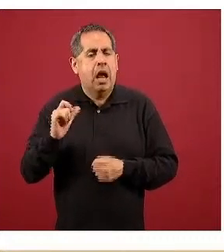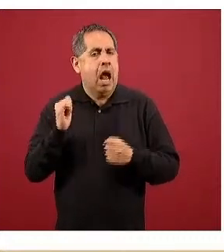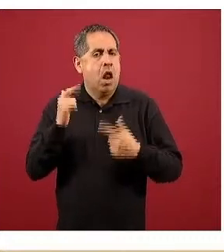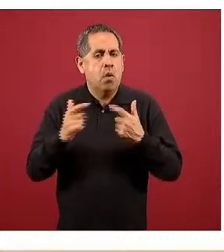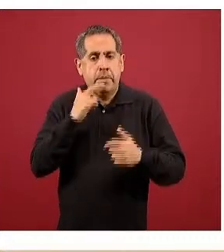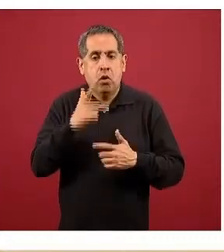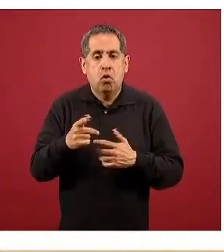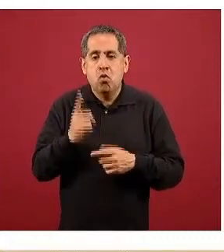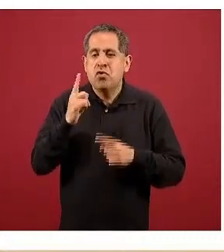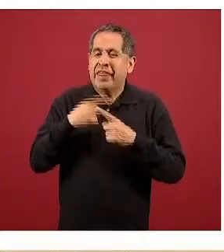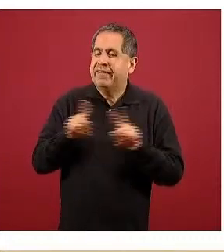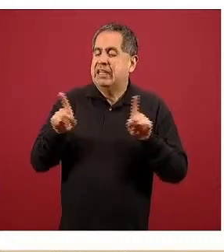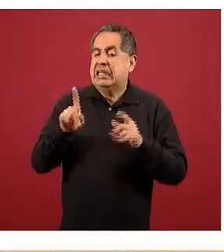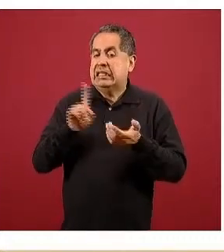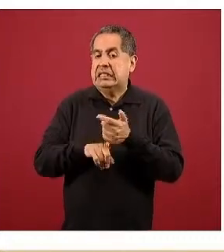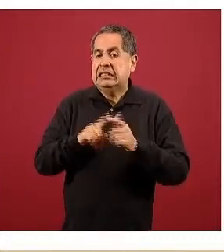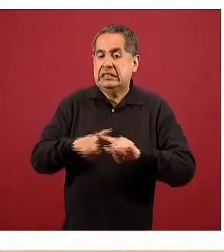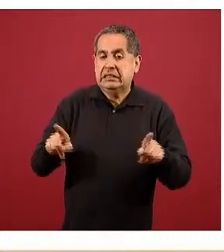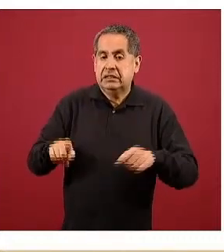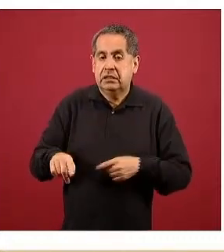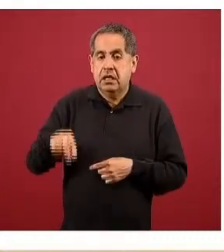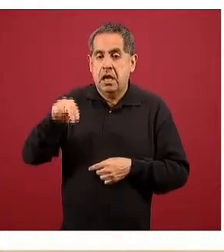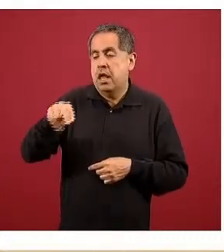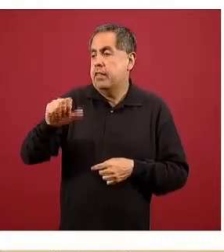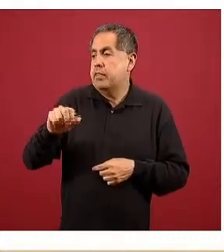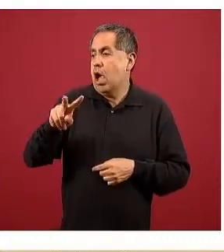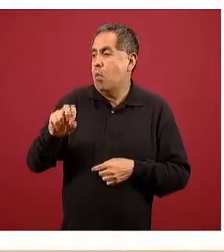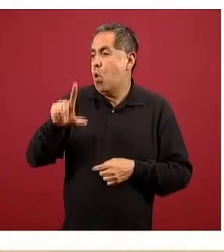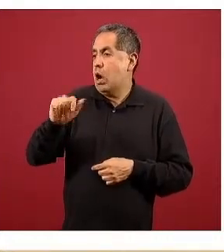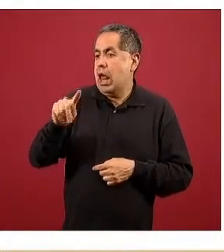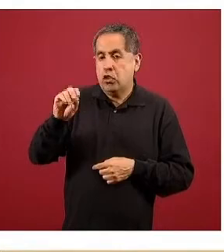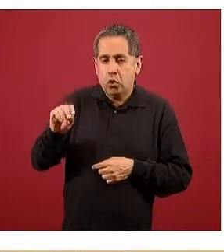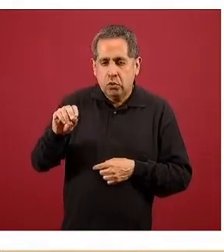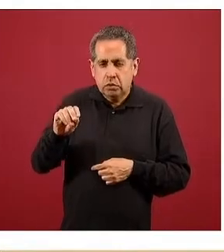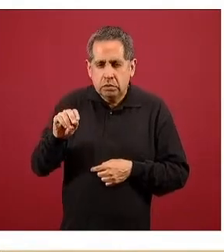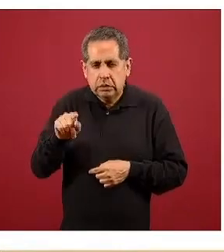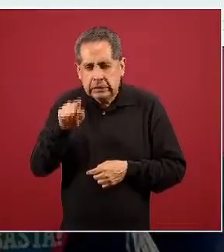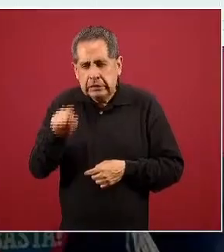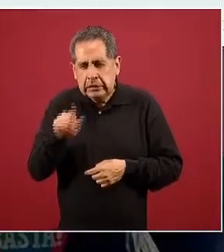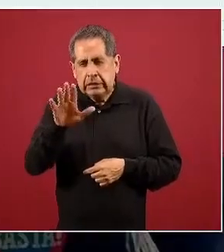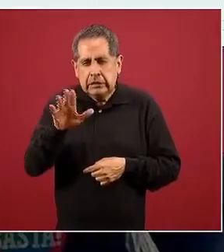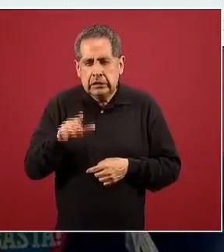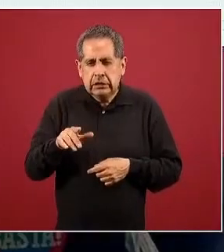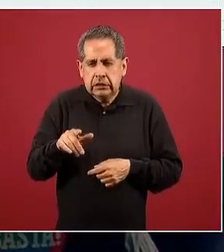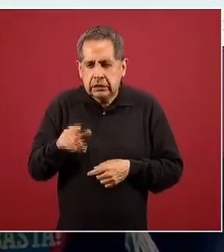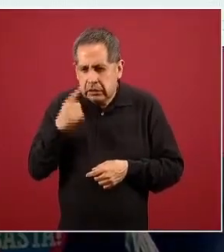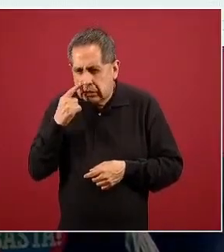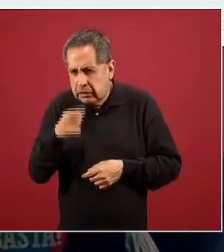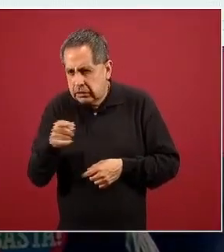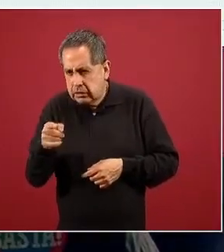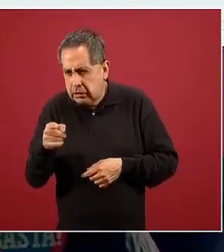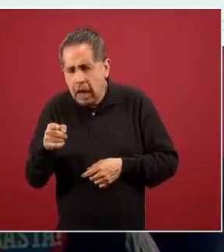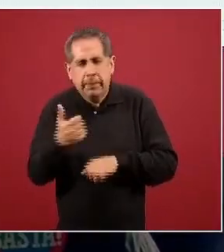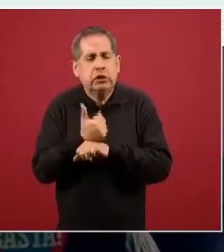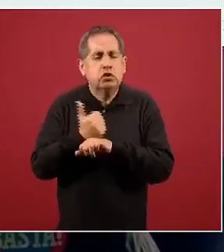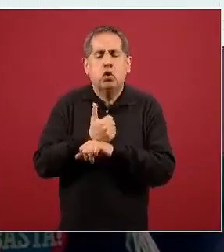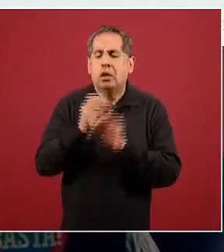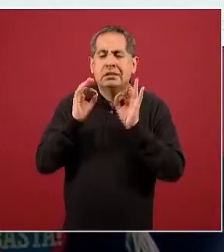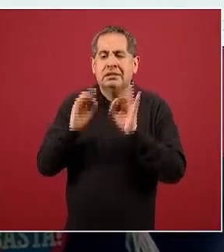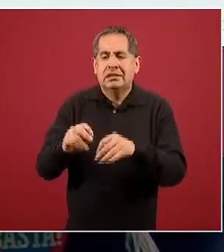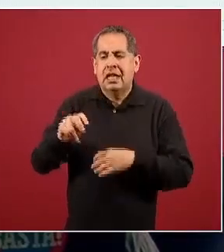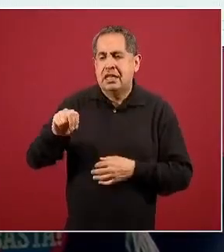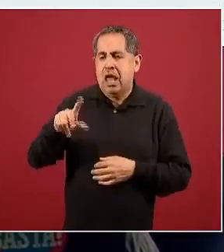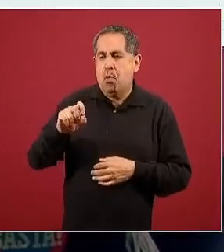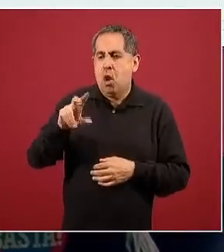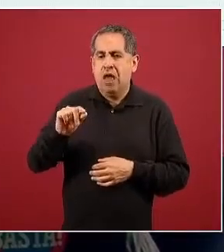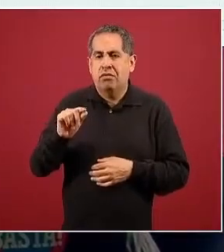casos, excepto en el municipio de Navolato, si no me falla la vista, en el color amarillo, que en